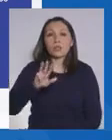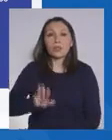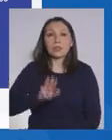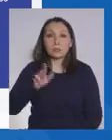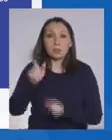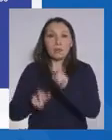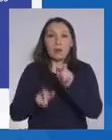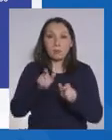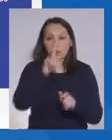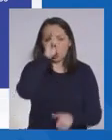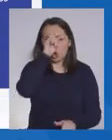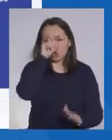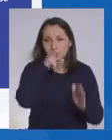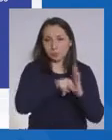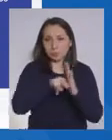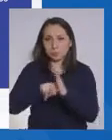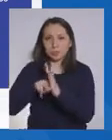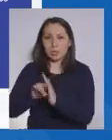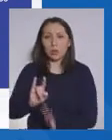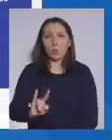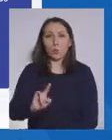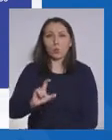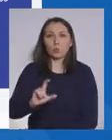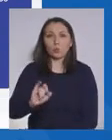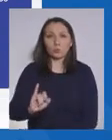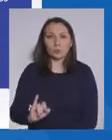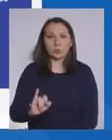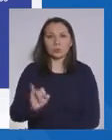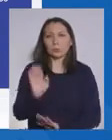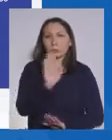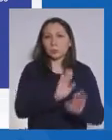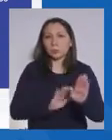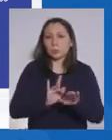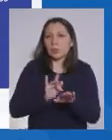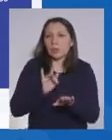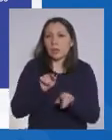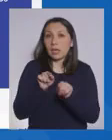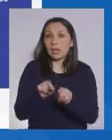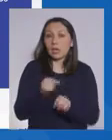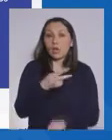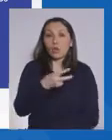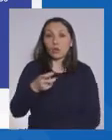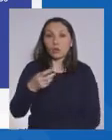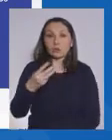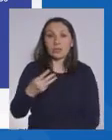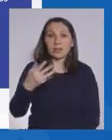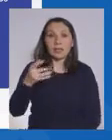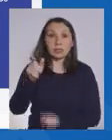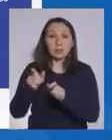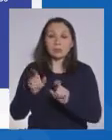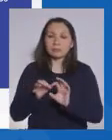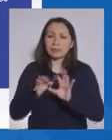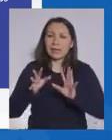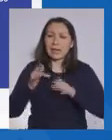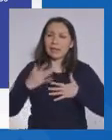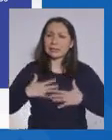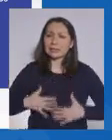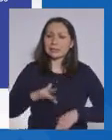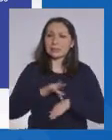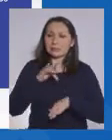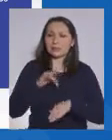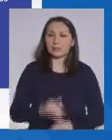personas hospitalizadas en unidades de cuidados intensivos de las cuales 235 se encuentran en estado